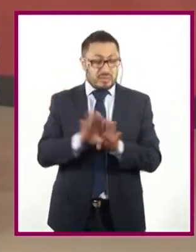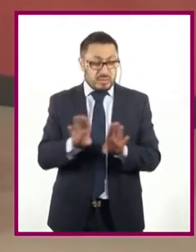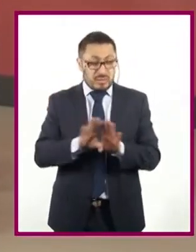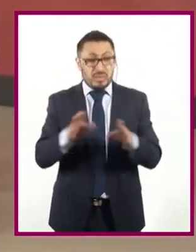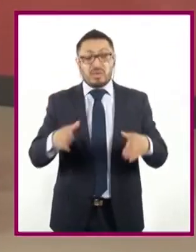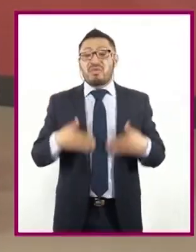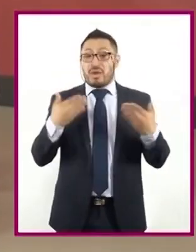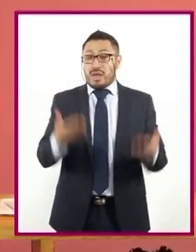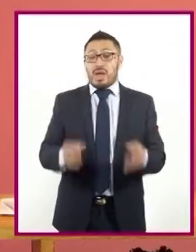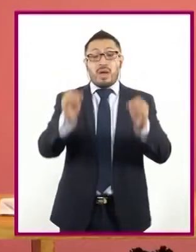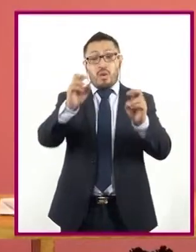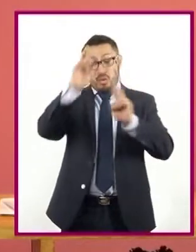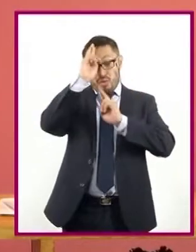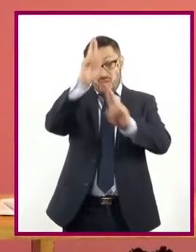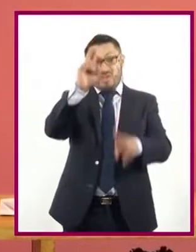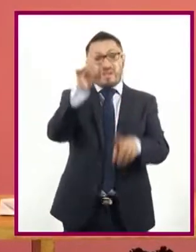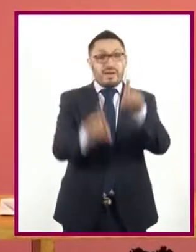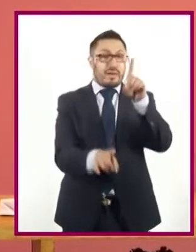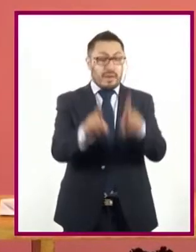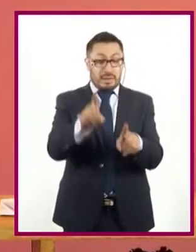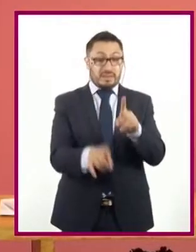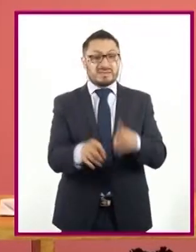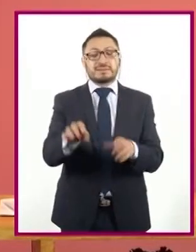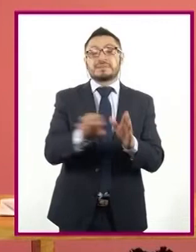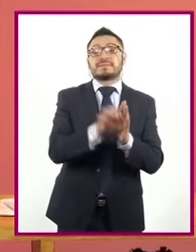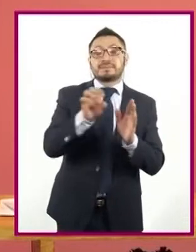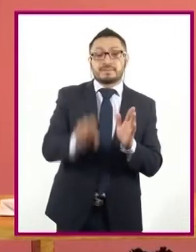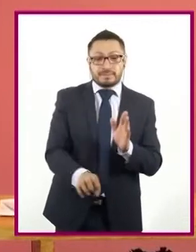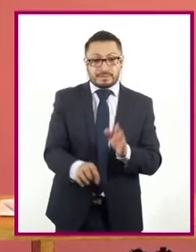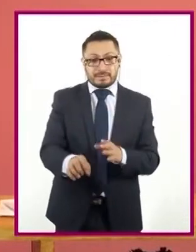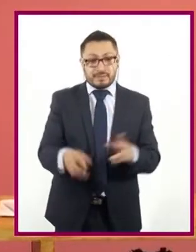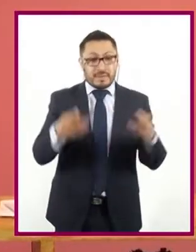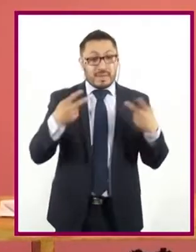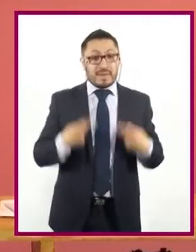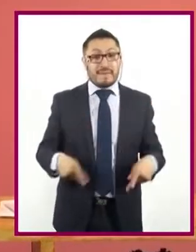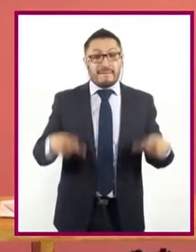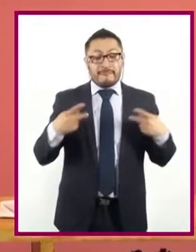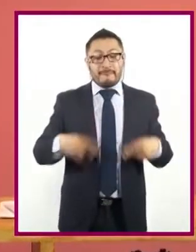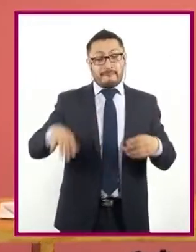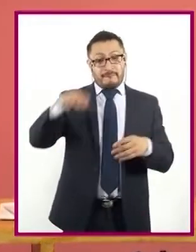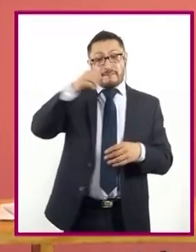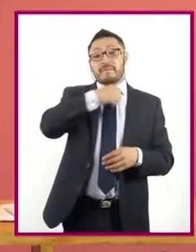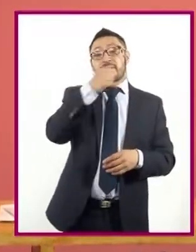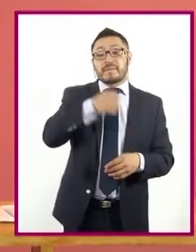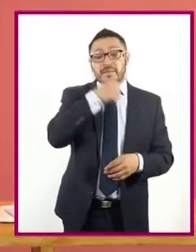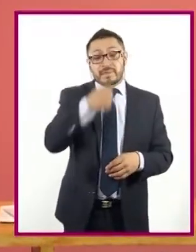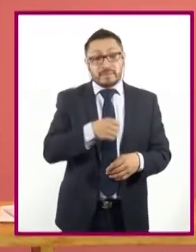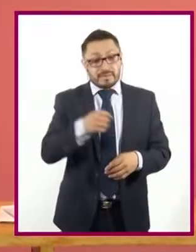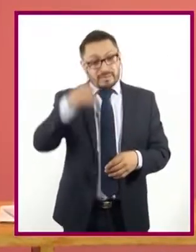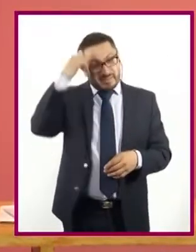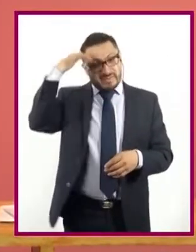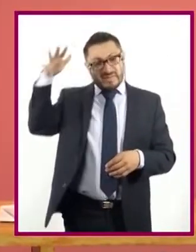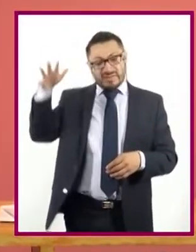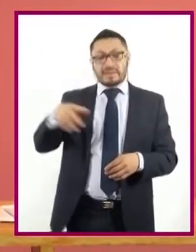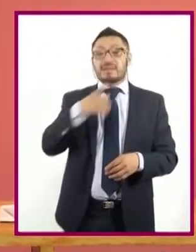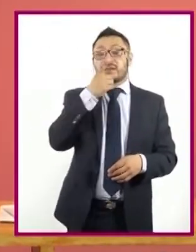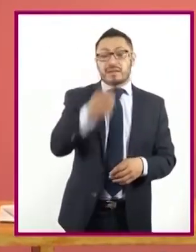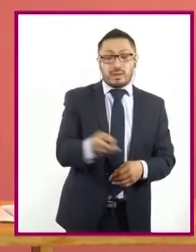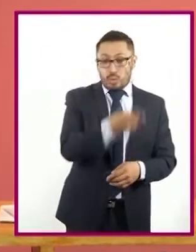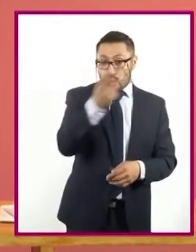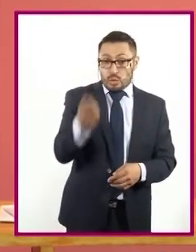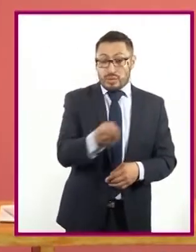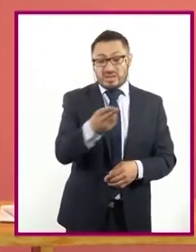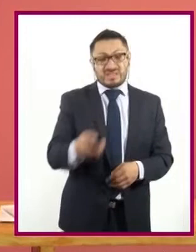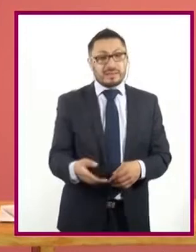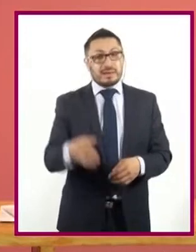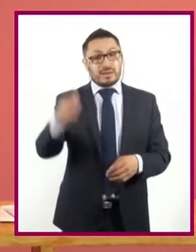o respetuosos según corresponda al caso. Por ejemplo, a las personas mayores les hablan de usted y se antepone el trato